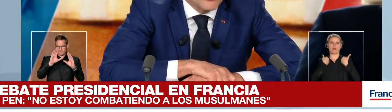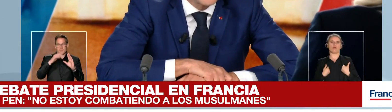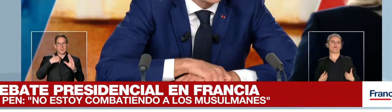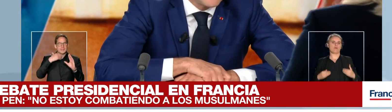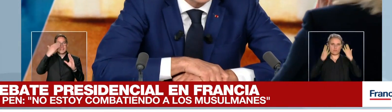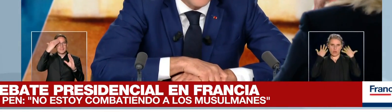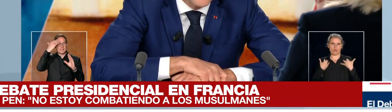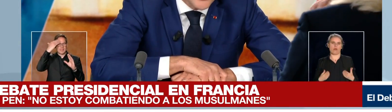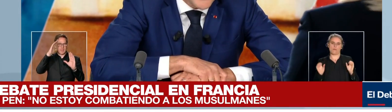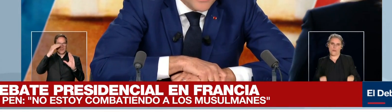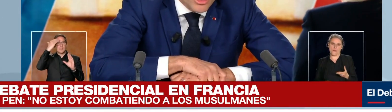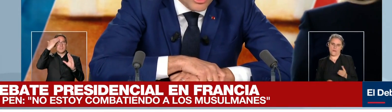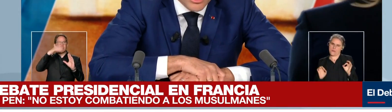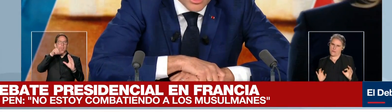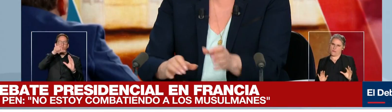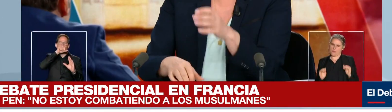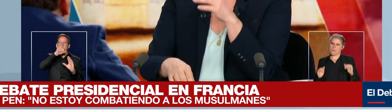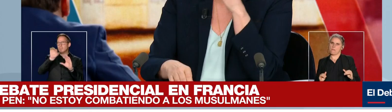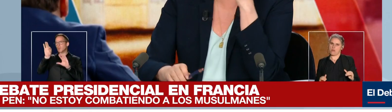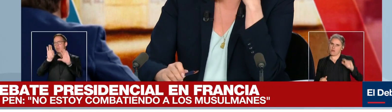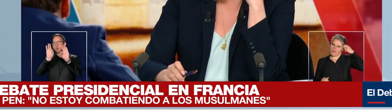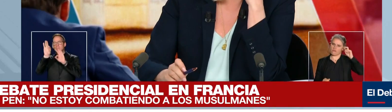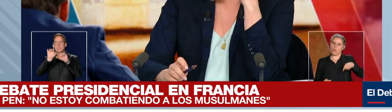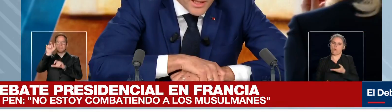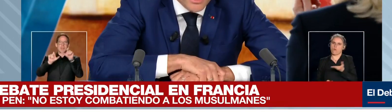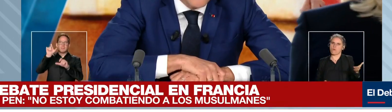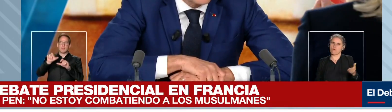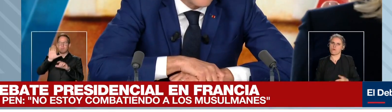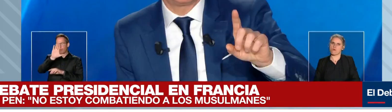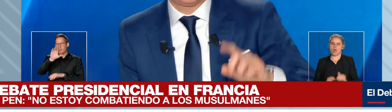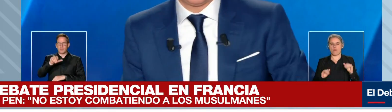Y pero yo sé que usted a veces convocó a las figuras históricas.